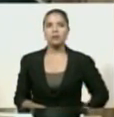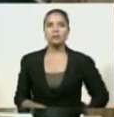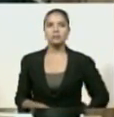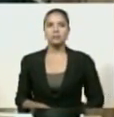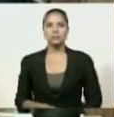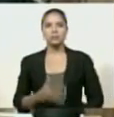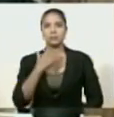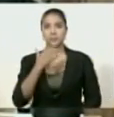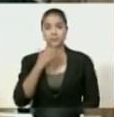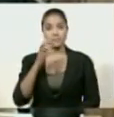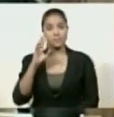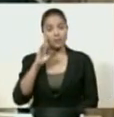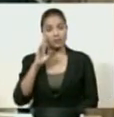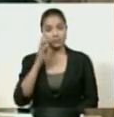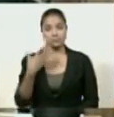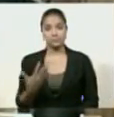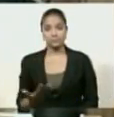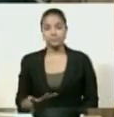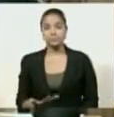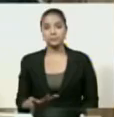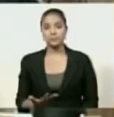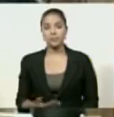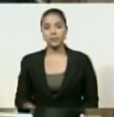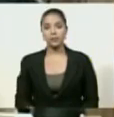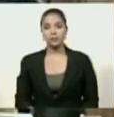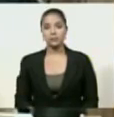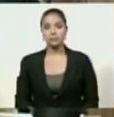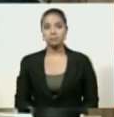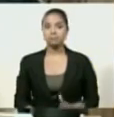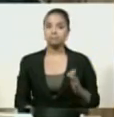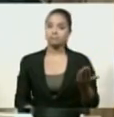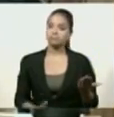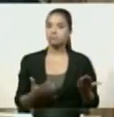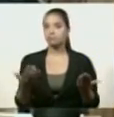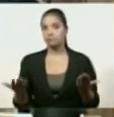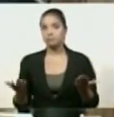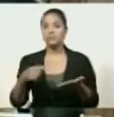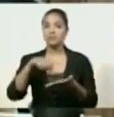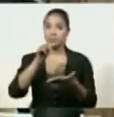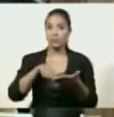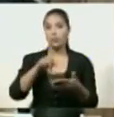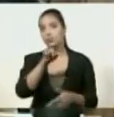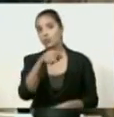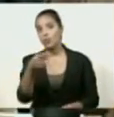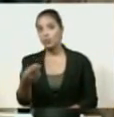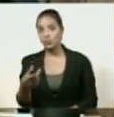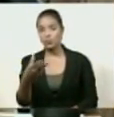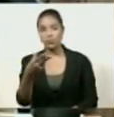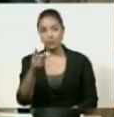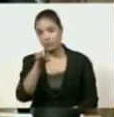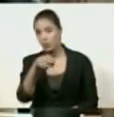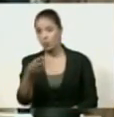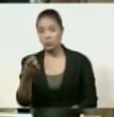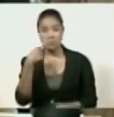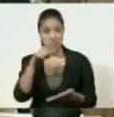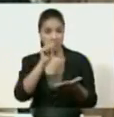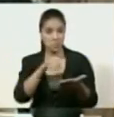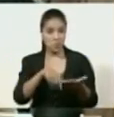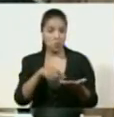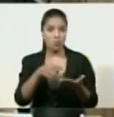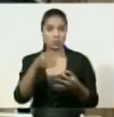las razones de una parte y la otra era que si se firmó o no un acta